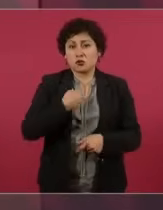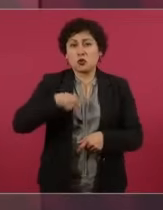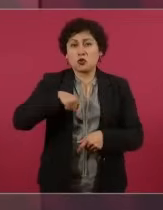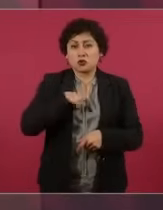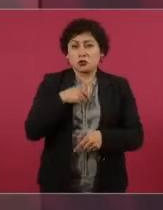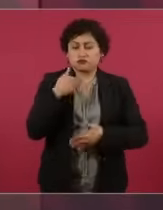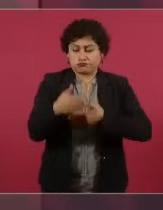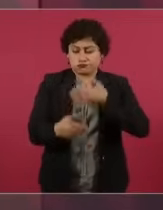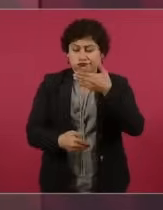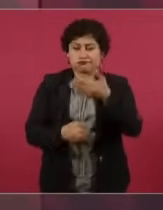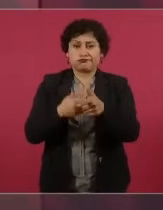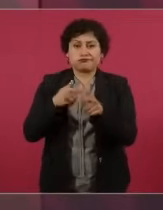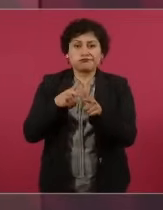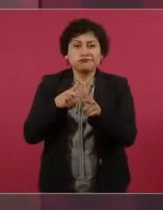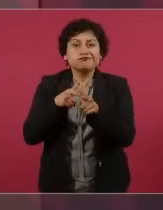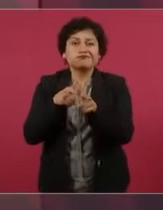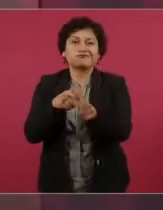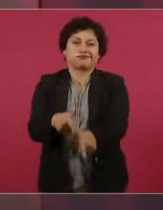Pero la campaña, en efecto,